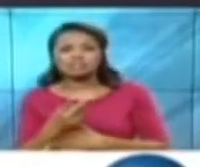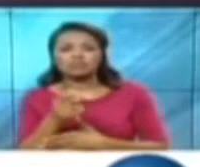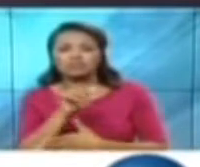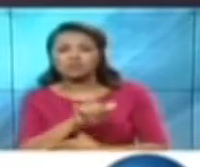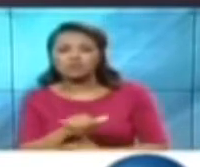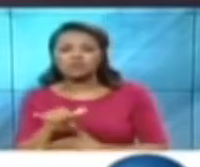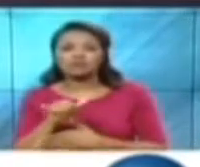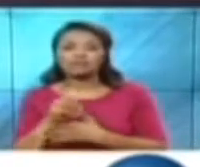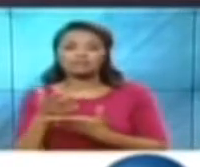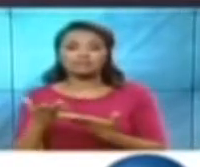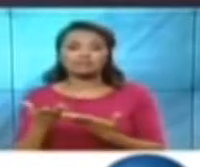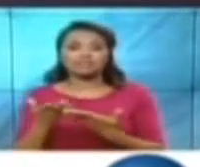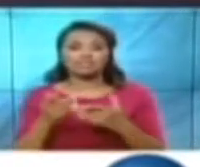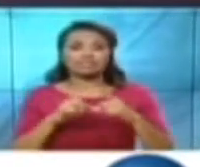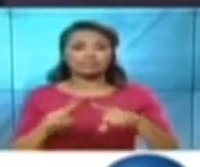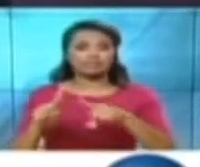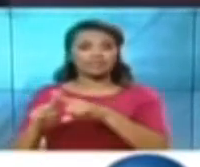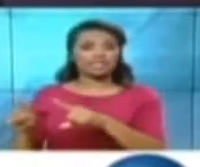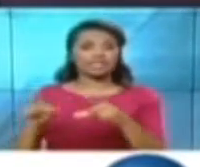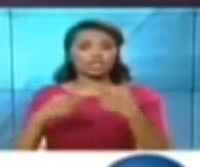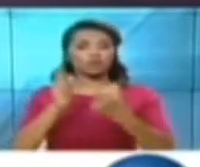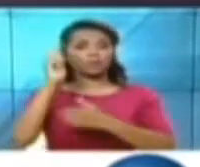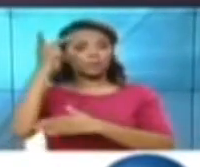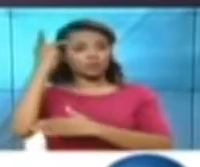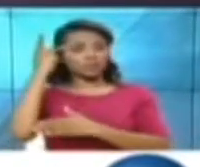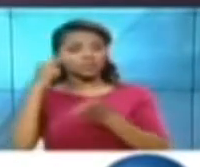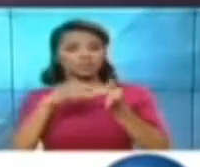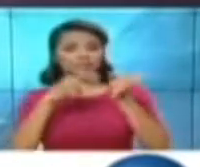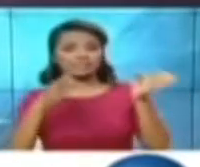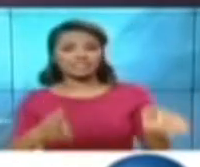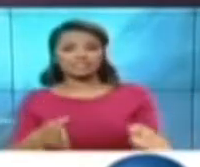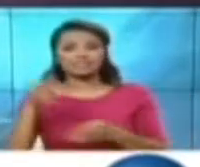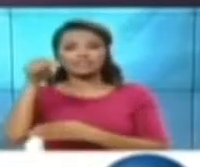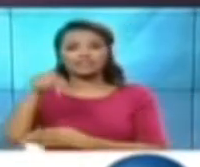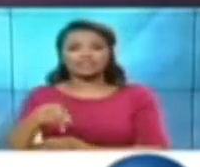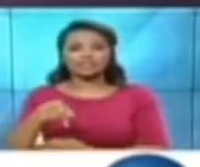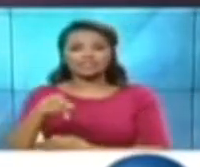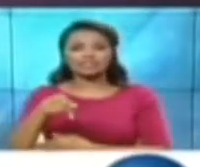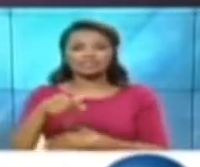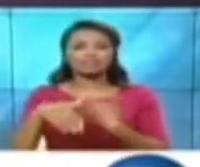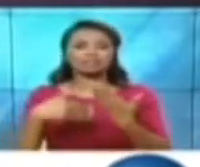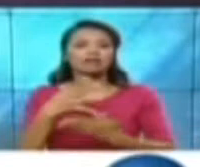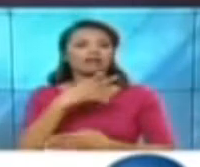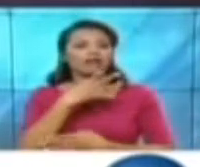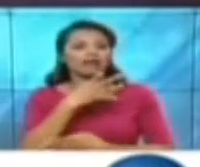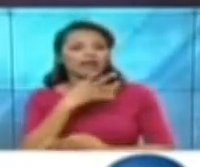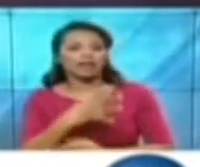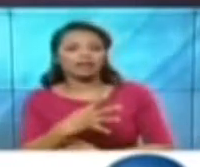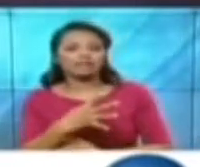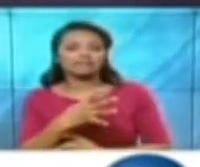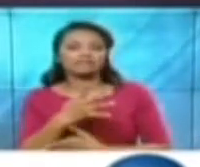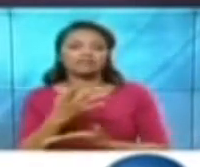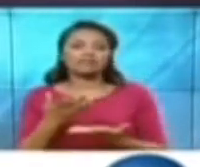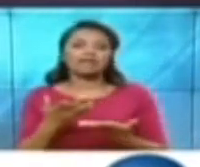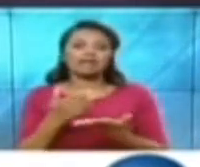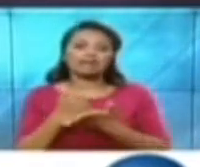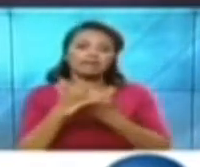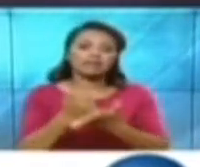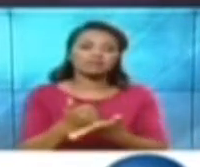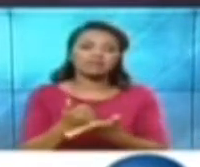que los representantes de los partidos políticos tradicionales aquí candidatos no hablen del sueño que nunca